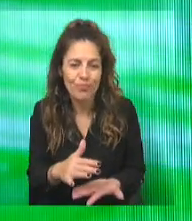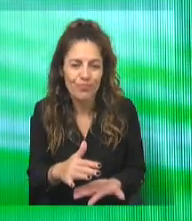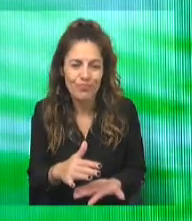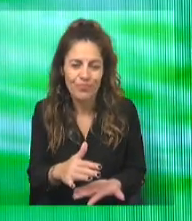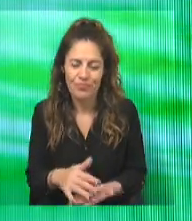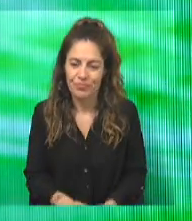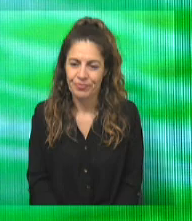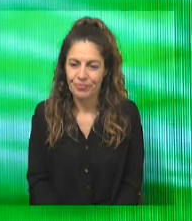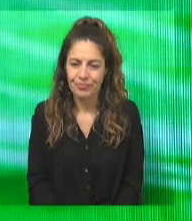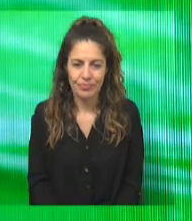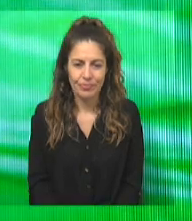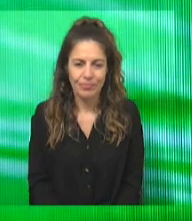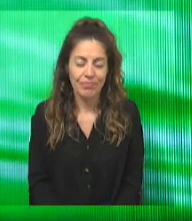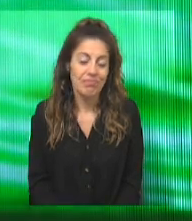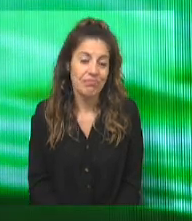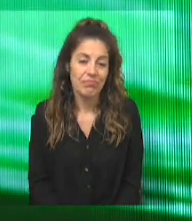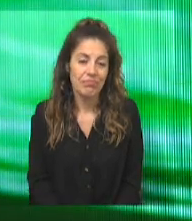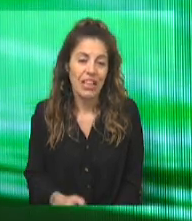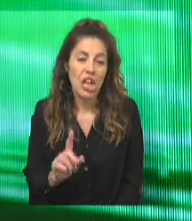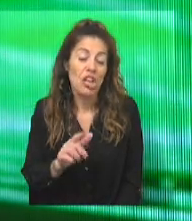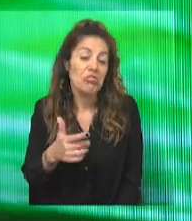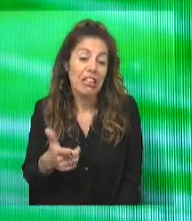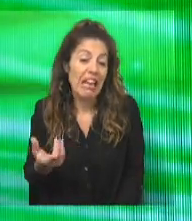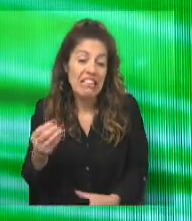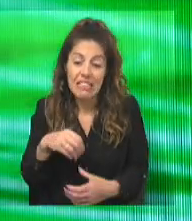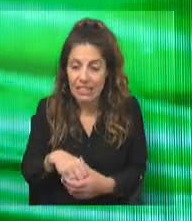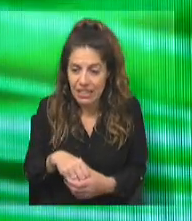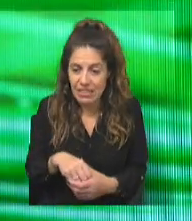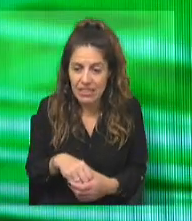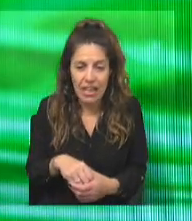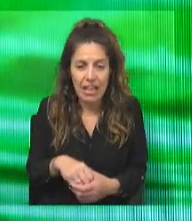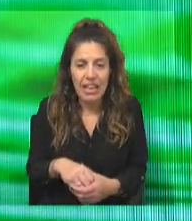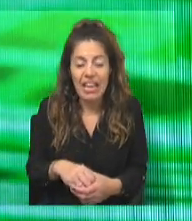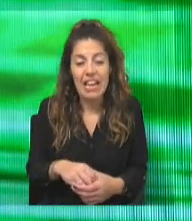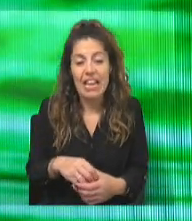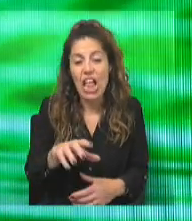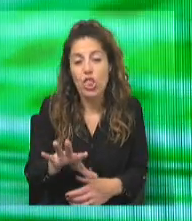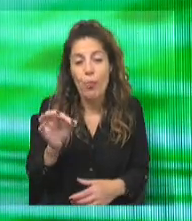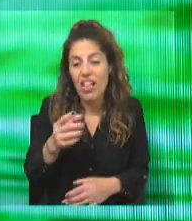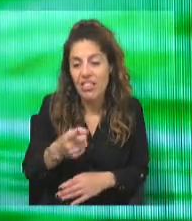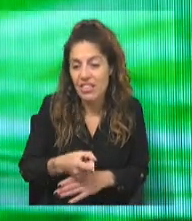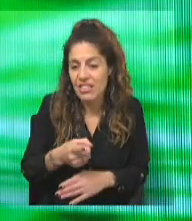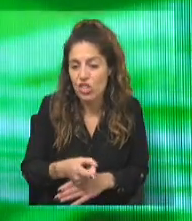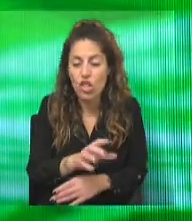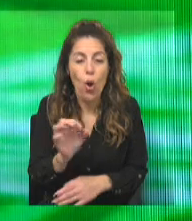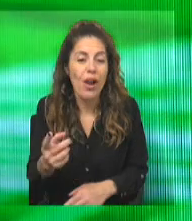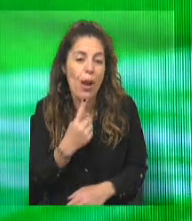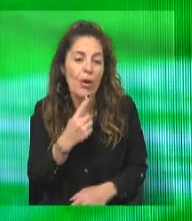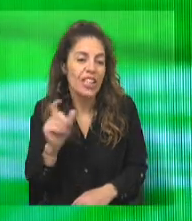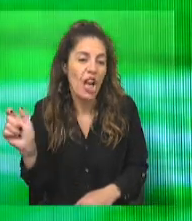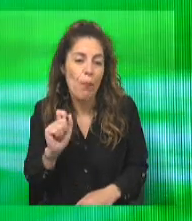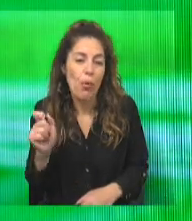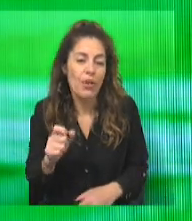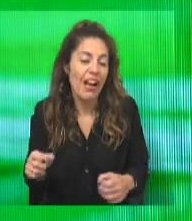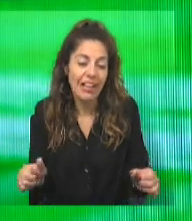no O sea en la medida en que no tengan ninguna incidencia en la toma de decisiones o en la política pública que